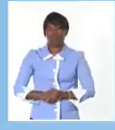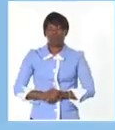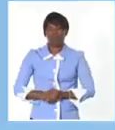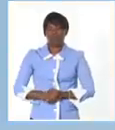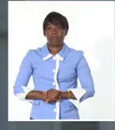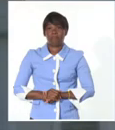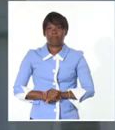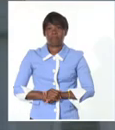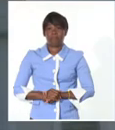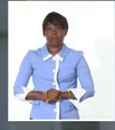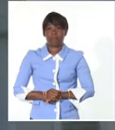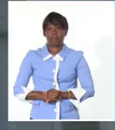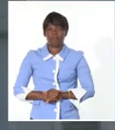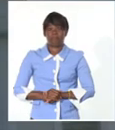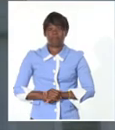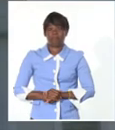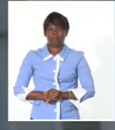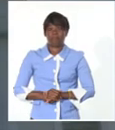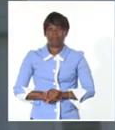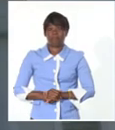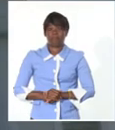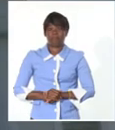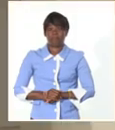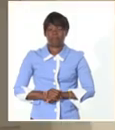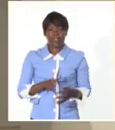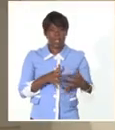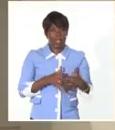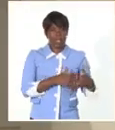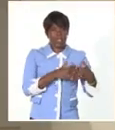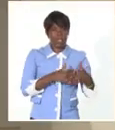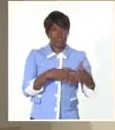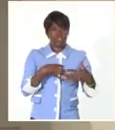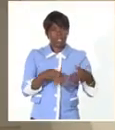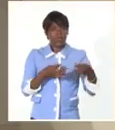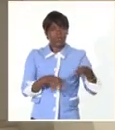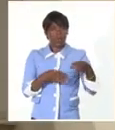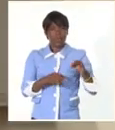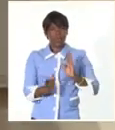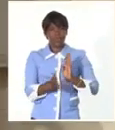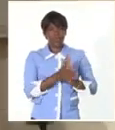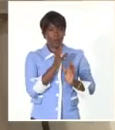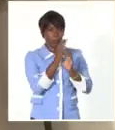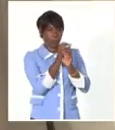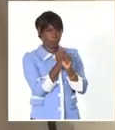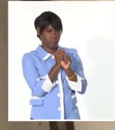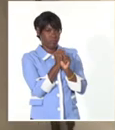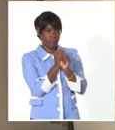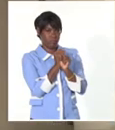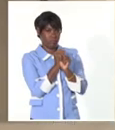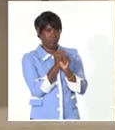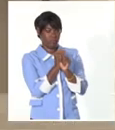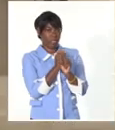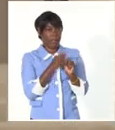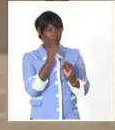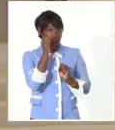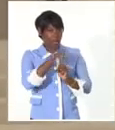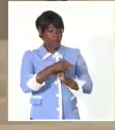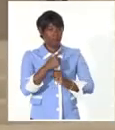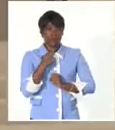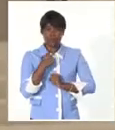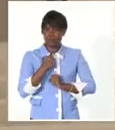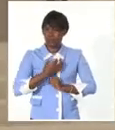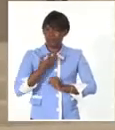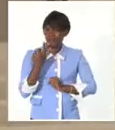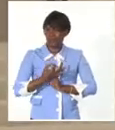La propia documentación secreta norteamericana, que ha sido desclasificada en ese país, permite confirmar sin duda alguna